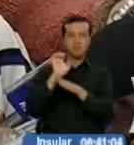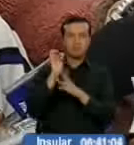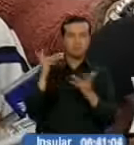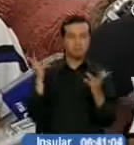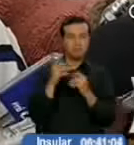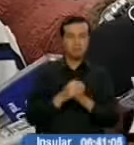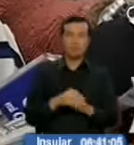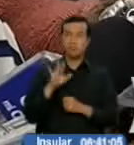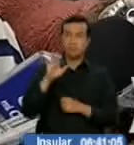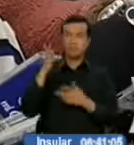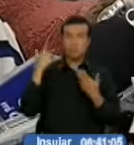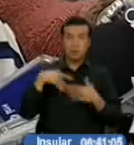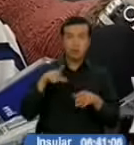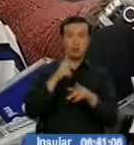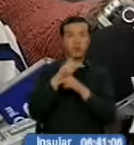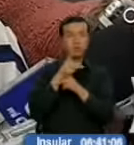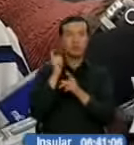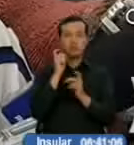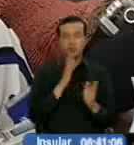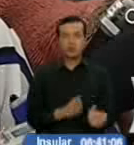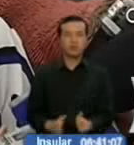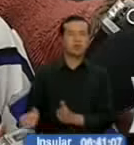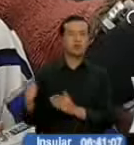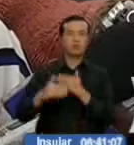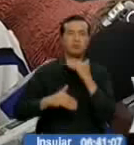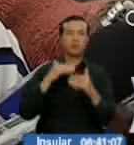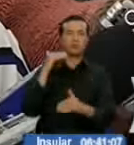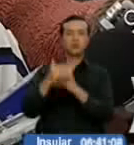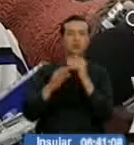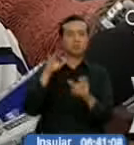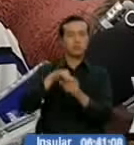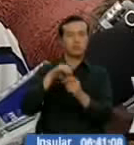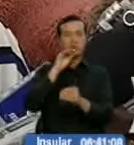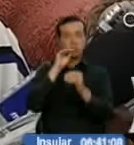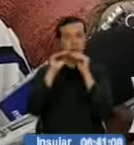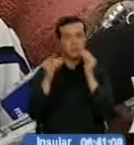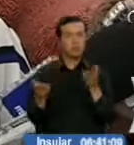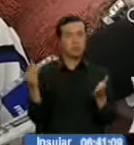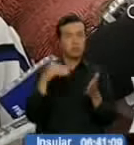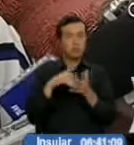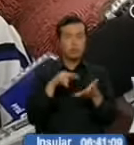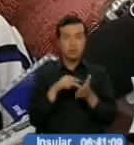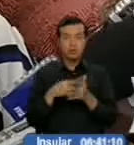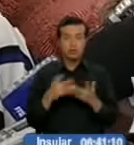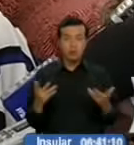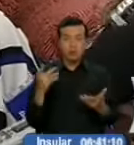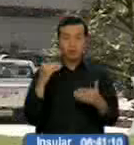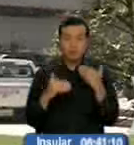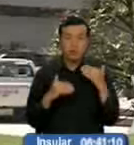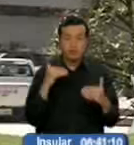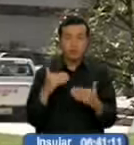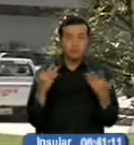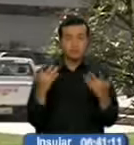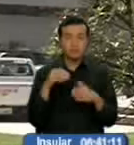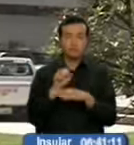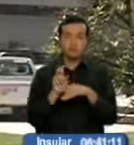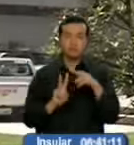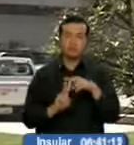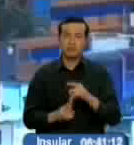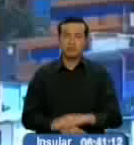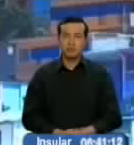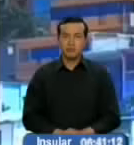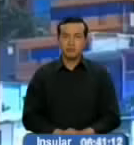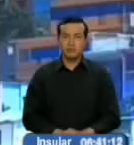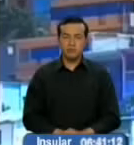y si es que eso se da, el Consejo tiene que organizar el proceso electoral. Pero eso, insisto nuevamente, todavía no se cumplen los pasos previos. Alexis Moncayo, Ecuador